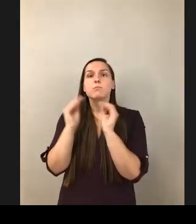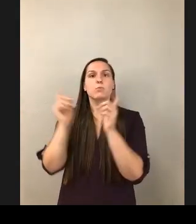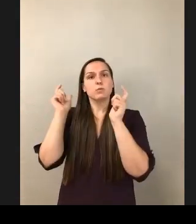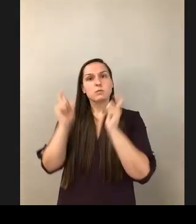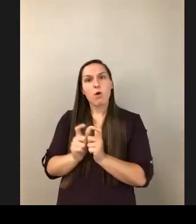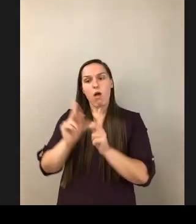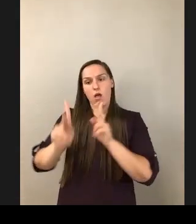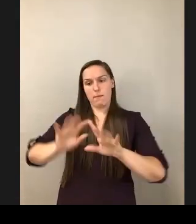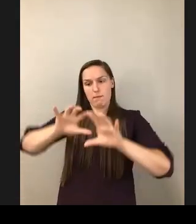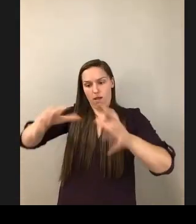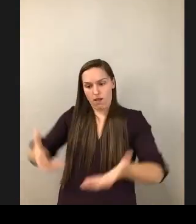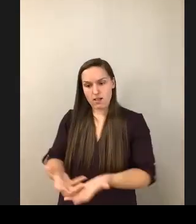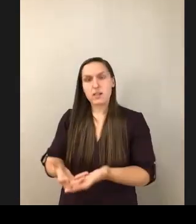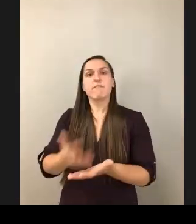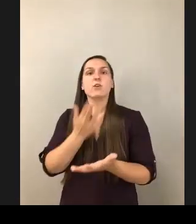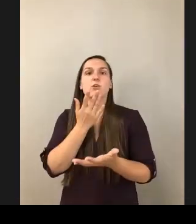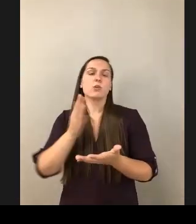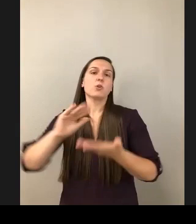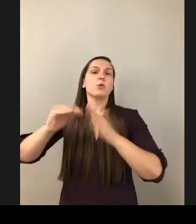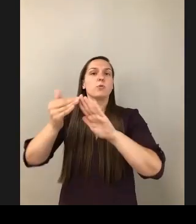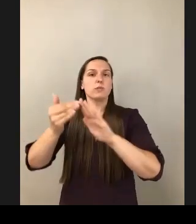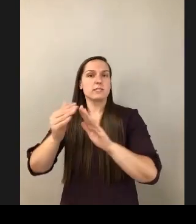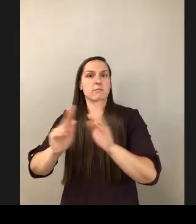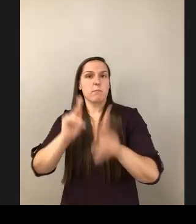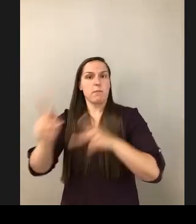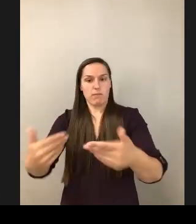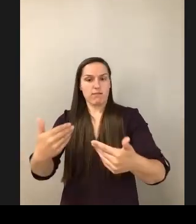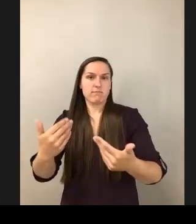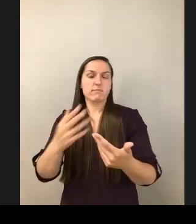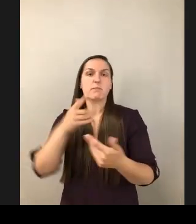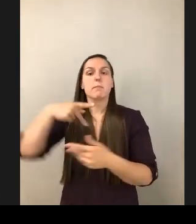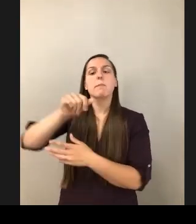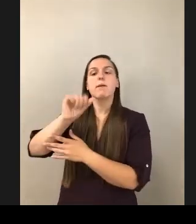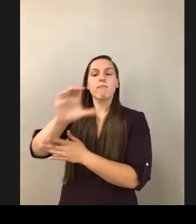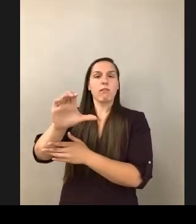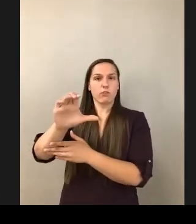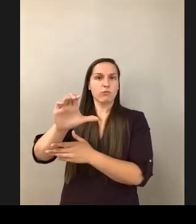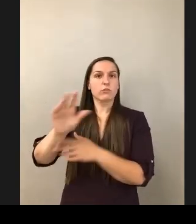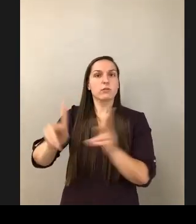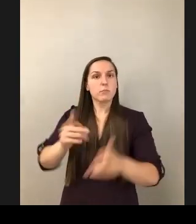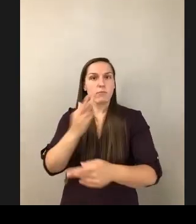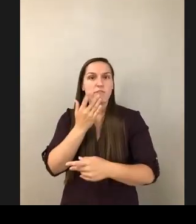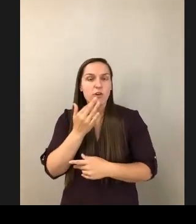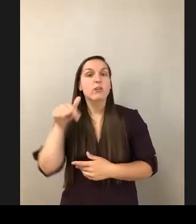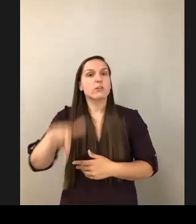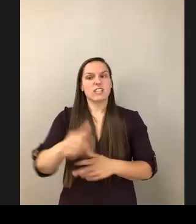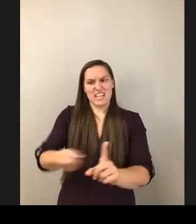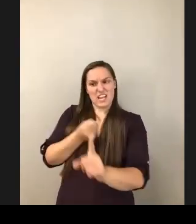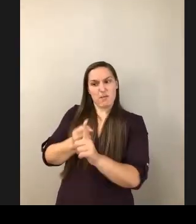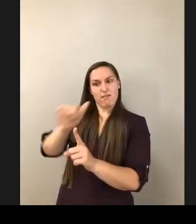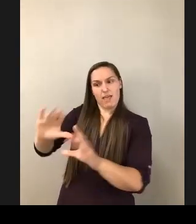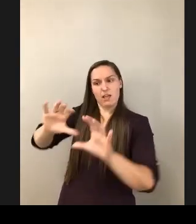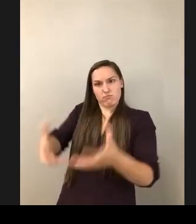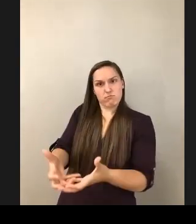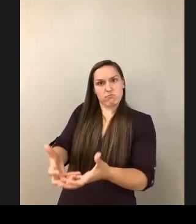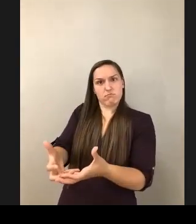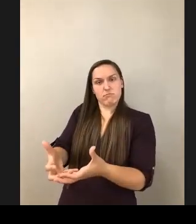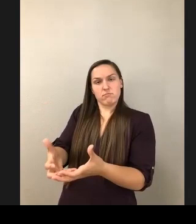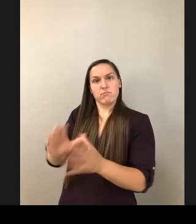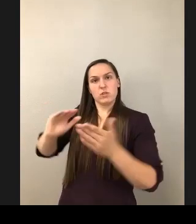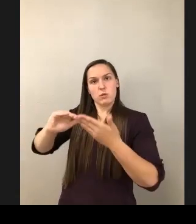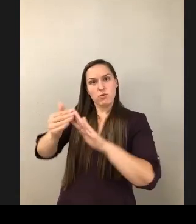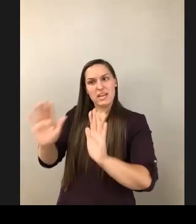más con una población más pequeña, con menos personas de